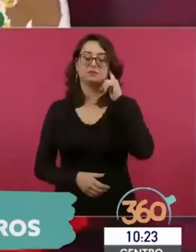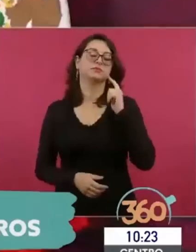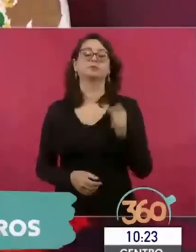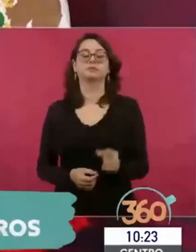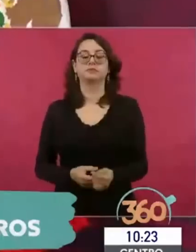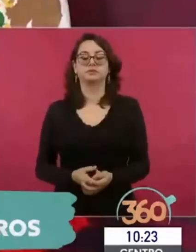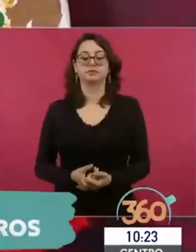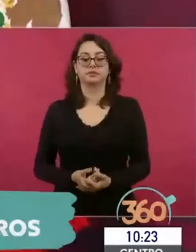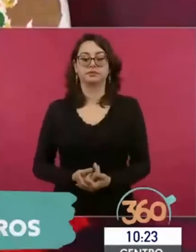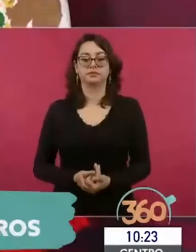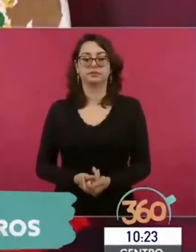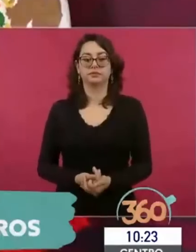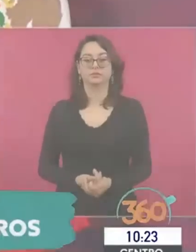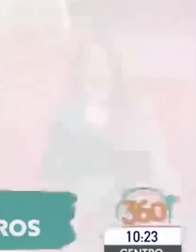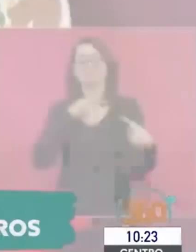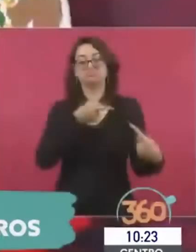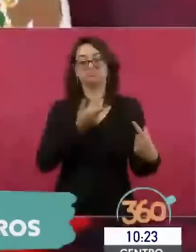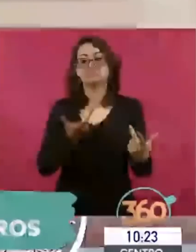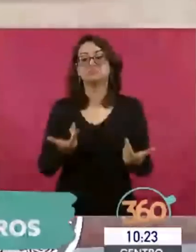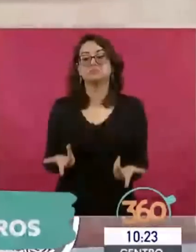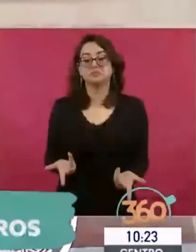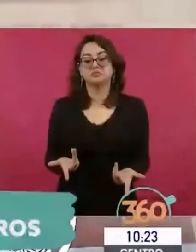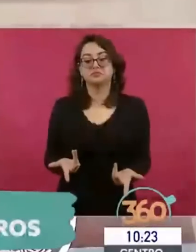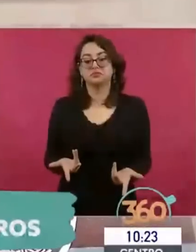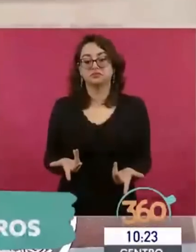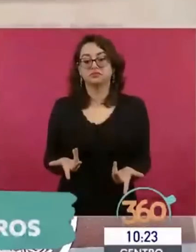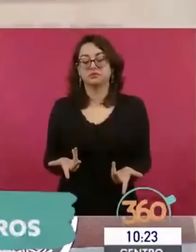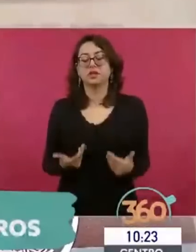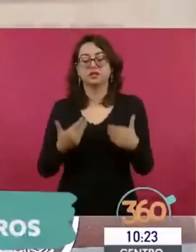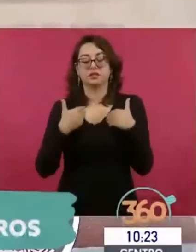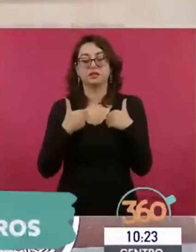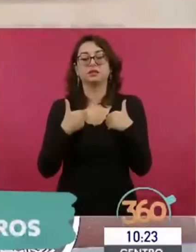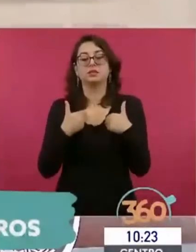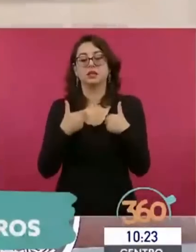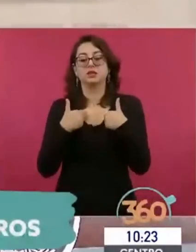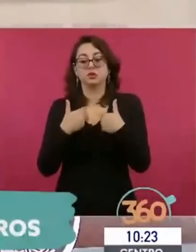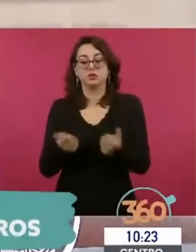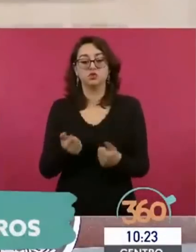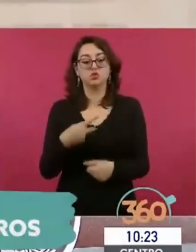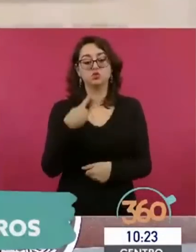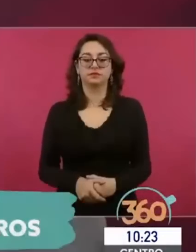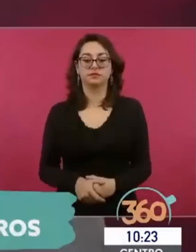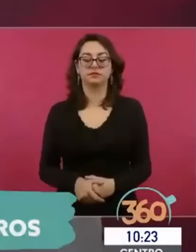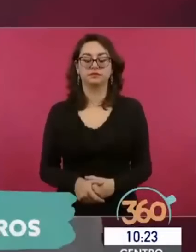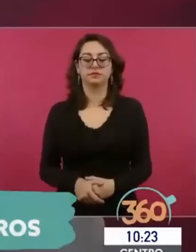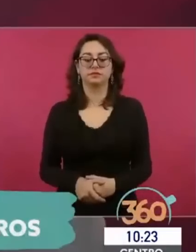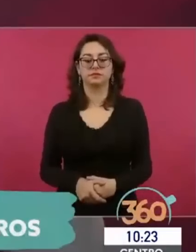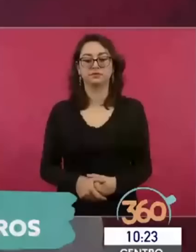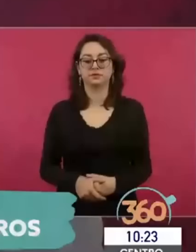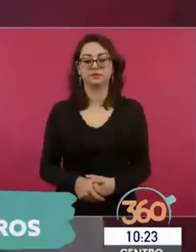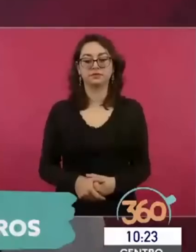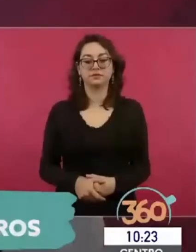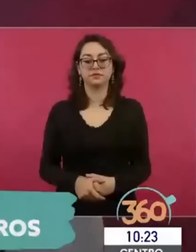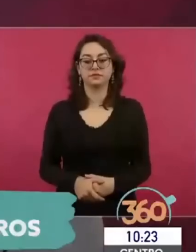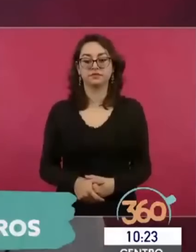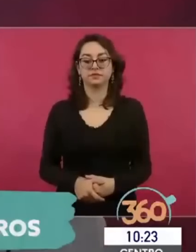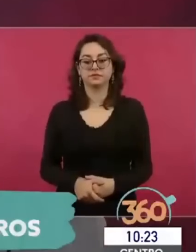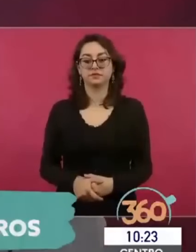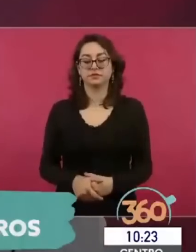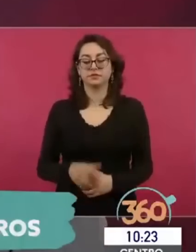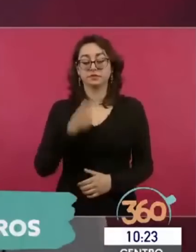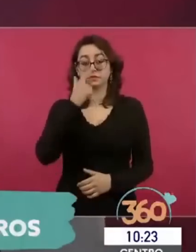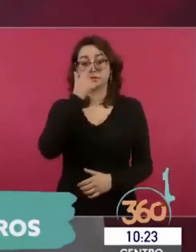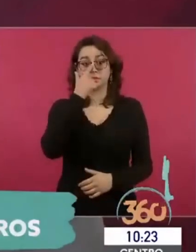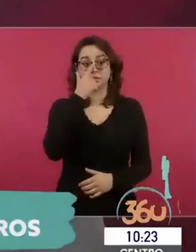libros hay diferencias son dos proyectos distintos y contrapuestos de nación Ellos están defendiendo